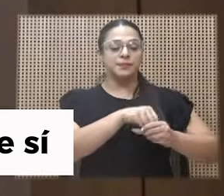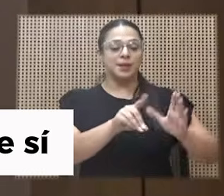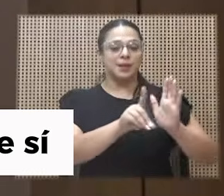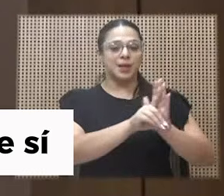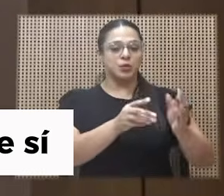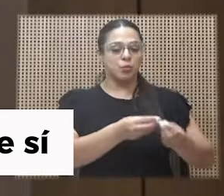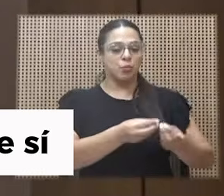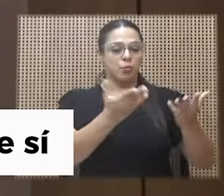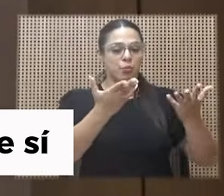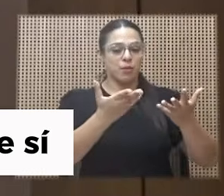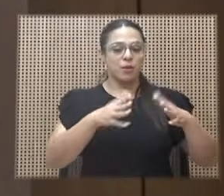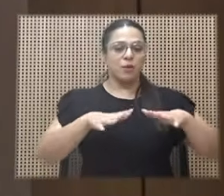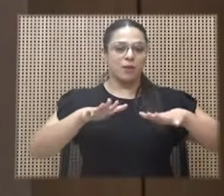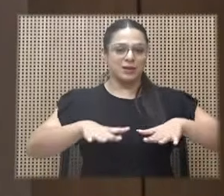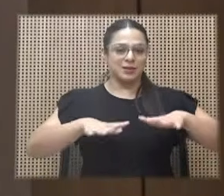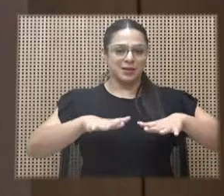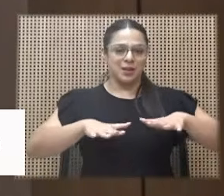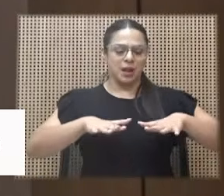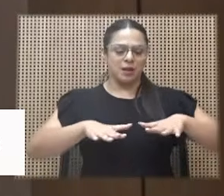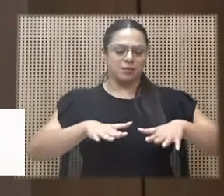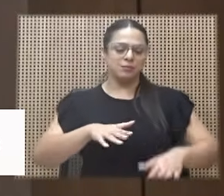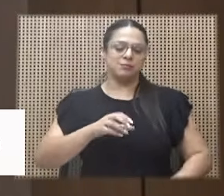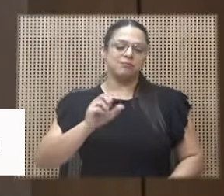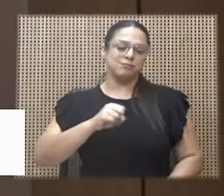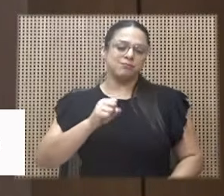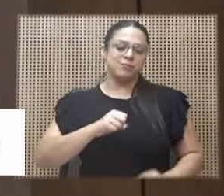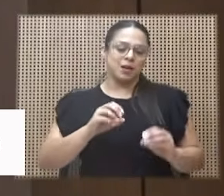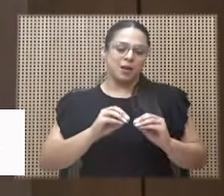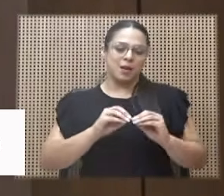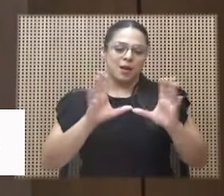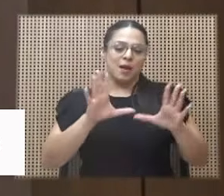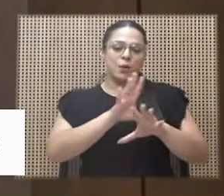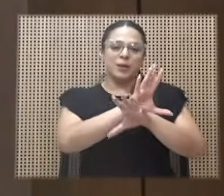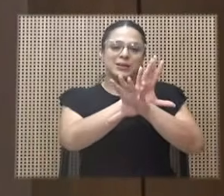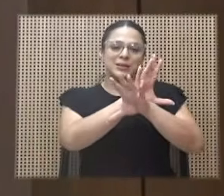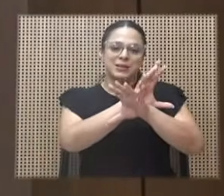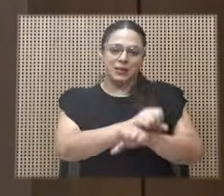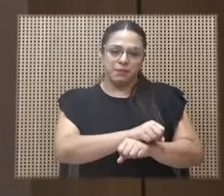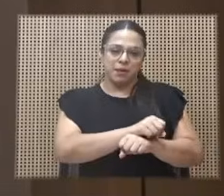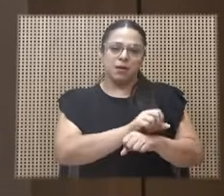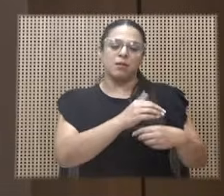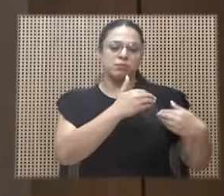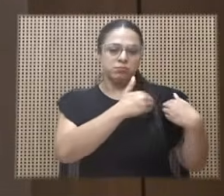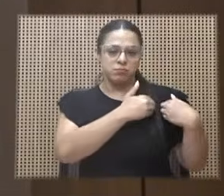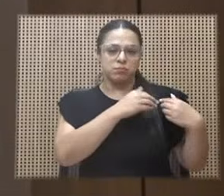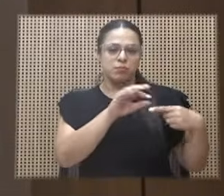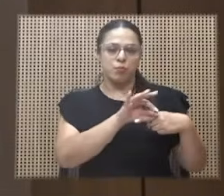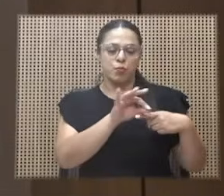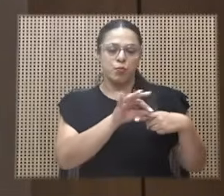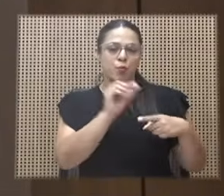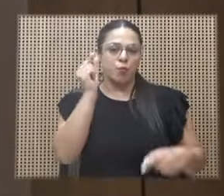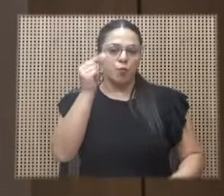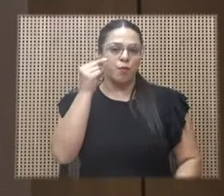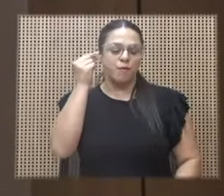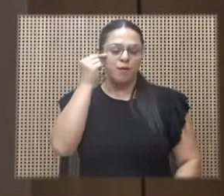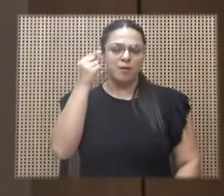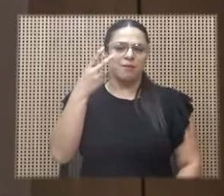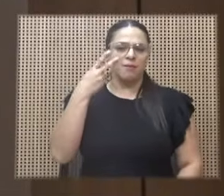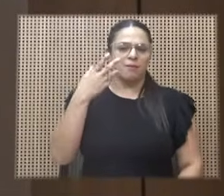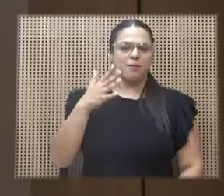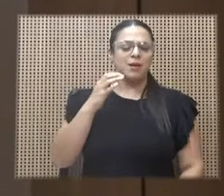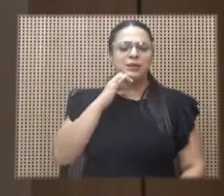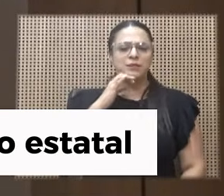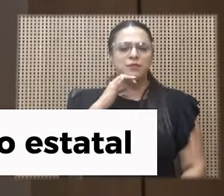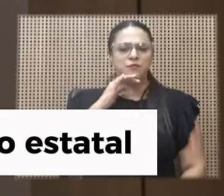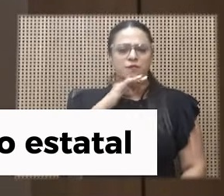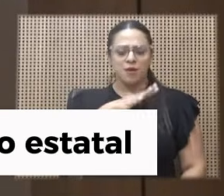público estatal, claro que sí. Es una típica función del Estado. Y parece raro que